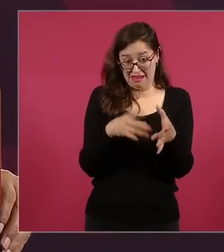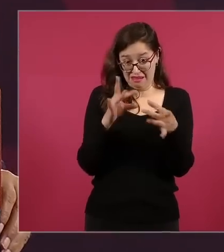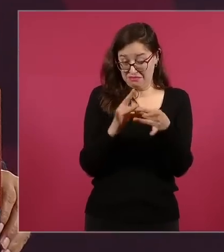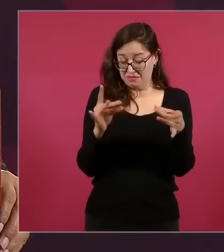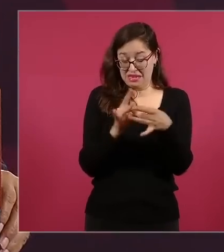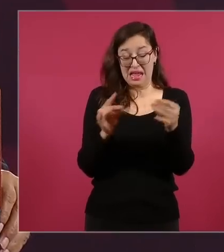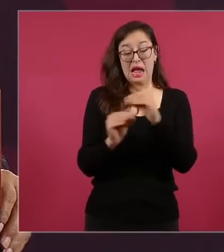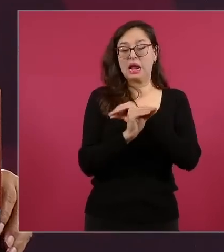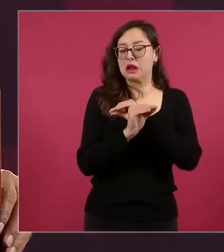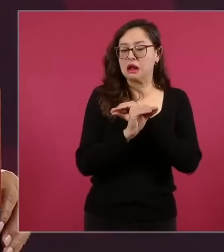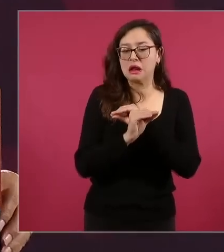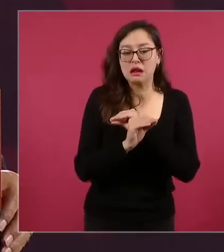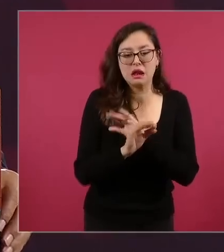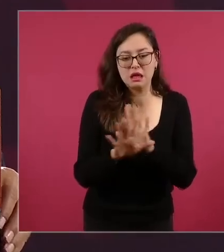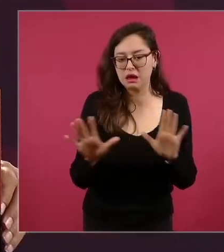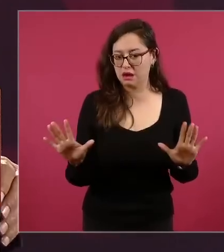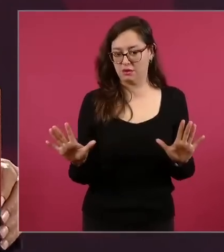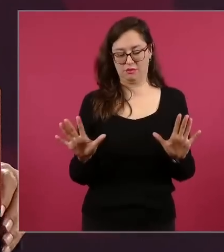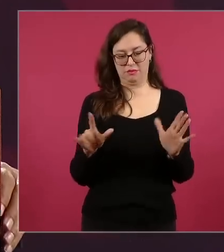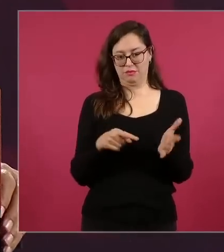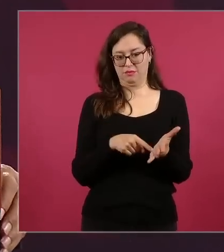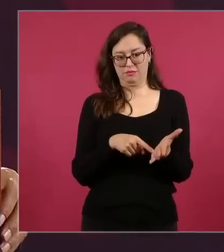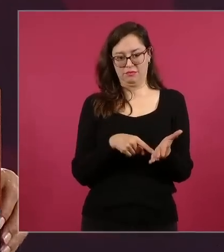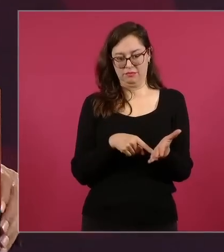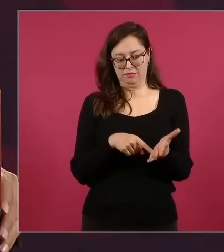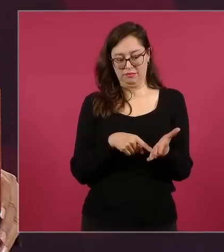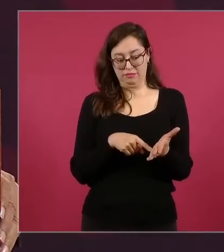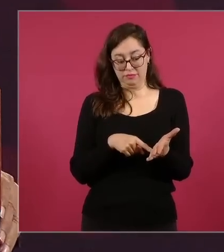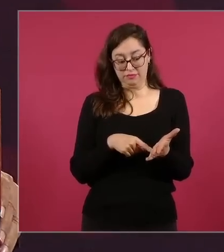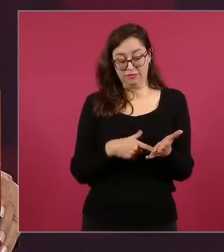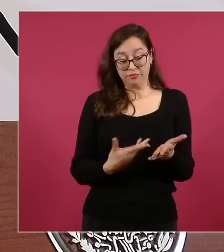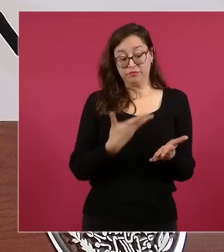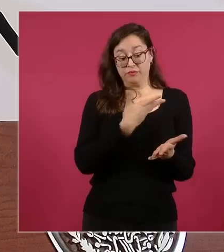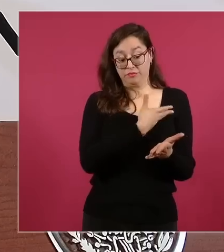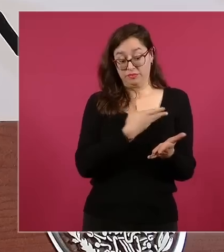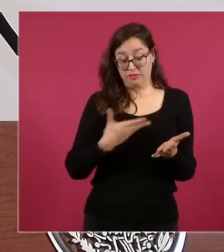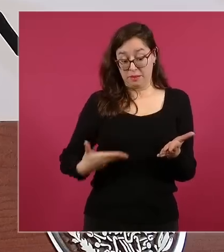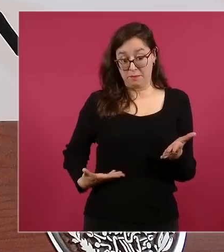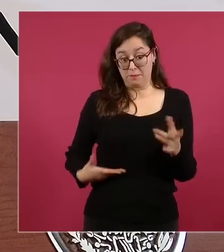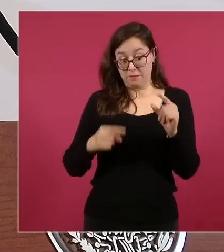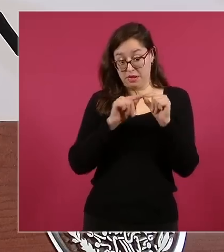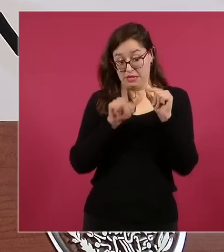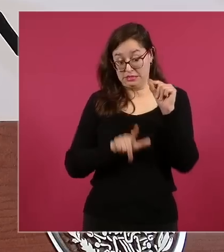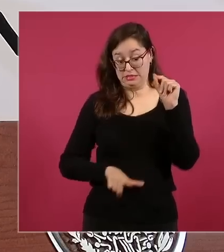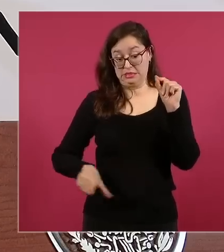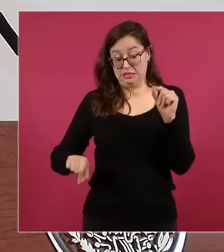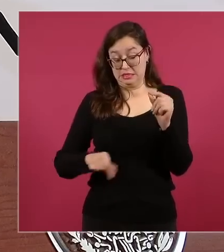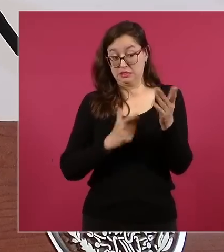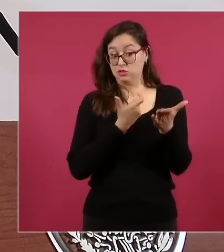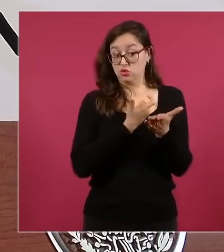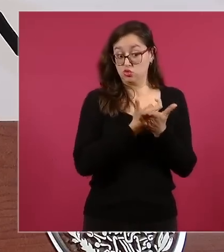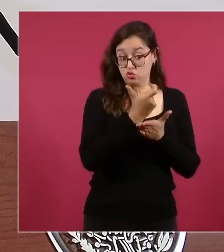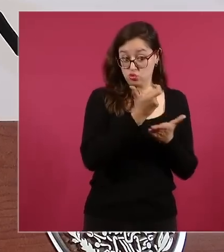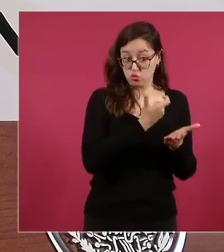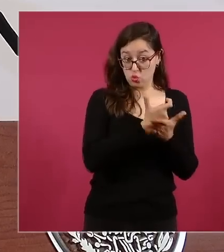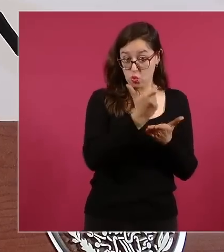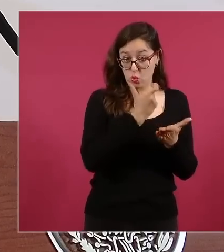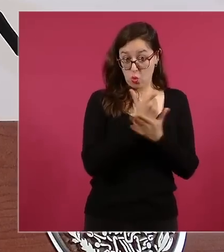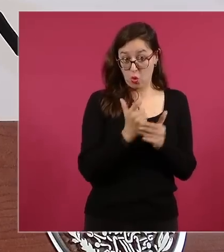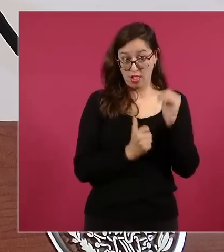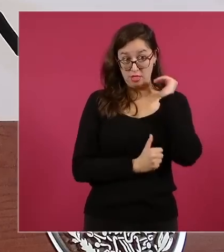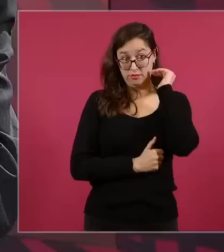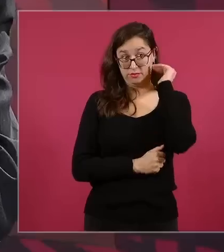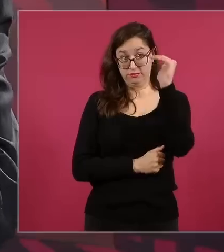ambigüedades, con mucha claridad, establece que nadie puede ganar más que lo que recibe